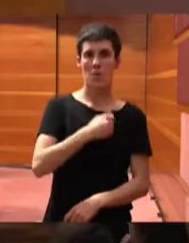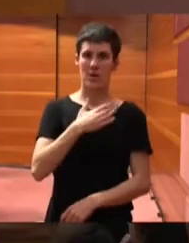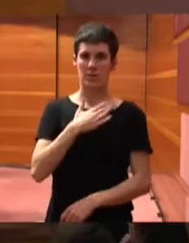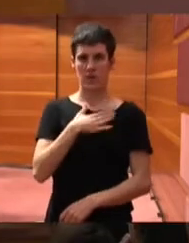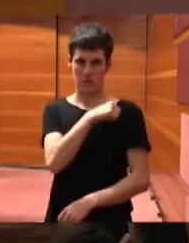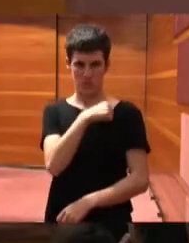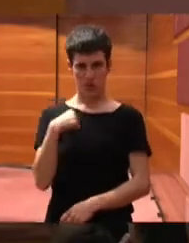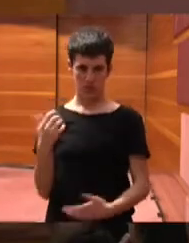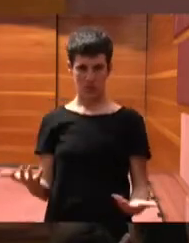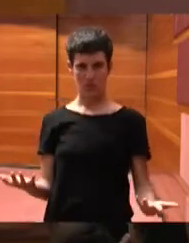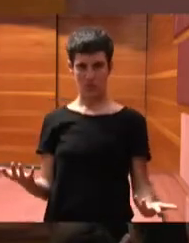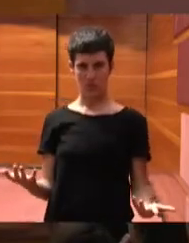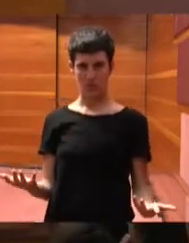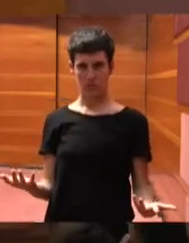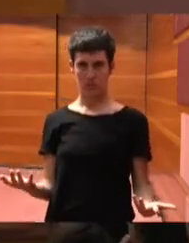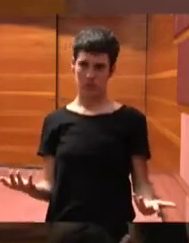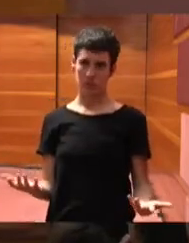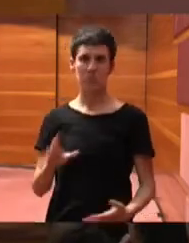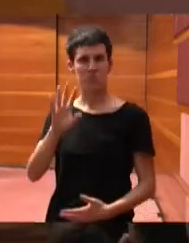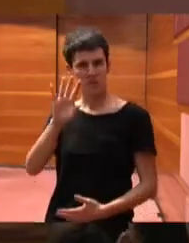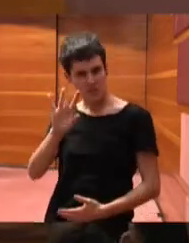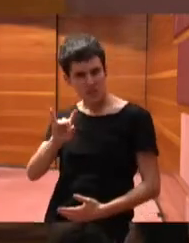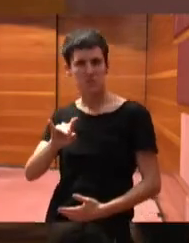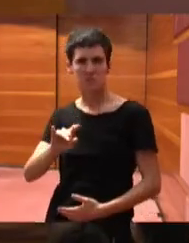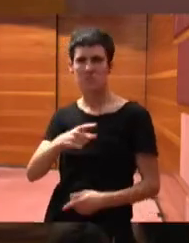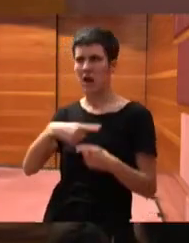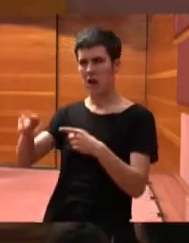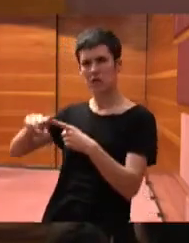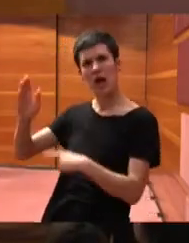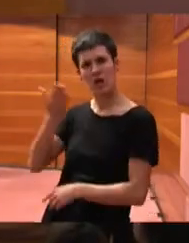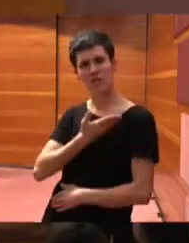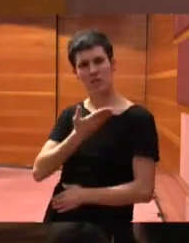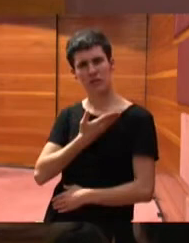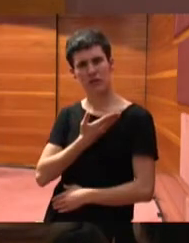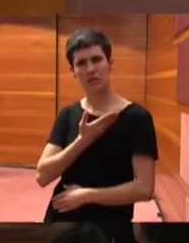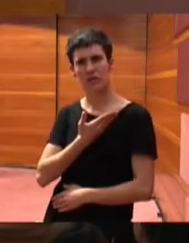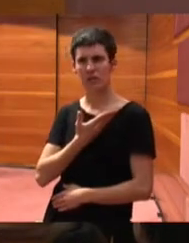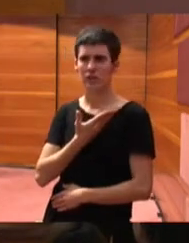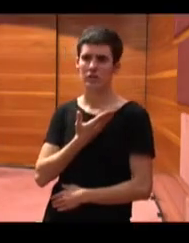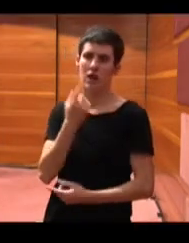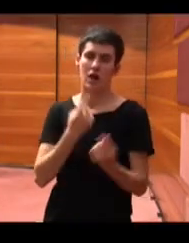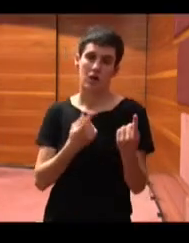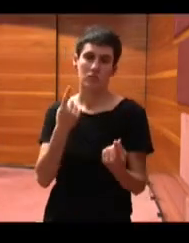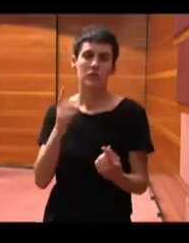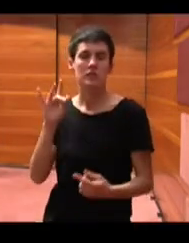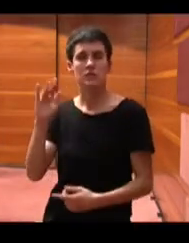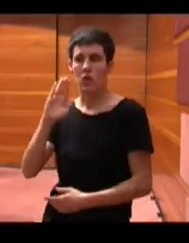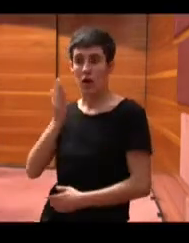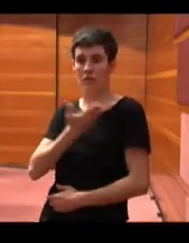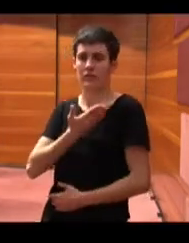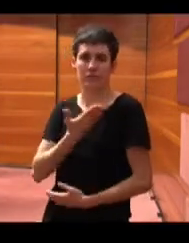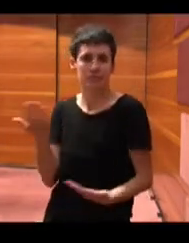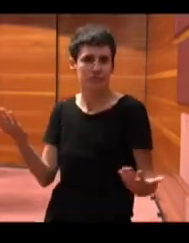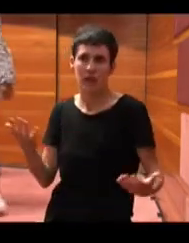Bueno, pues sí, hay cosas que me afectan. Aún así, hay muchas cosas que me las tengo que comer y en las que sigo pensando en